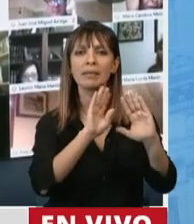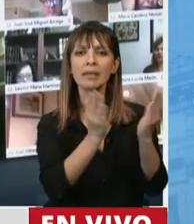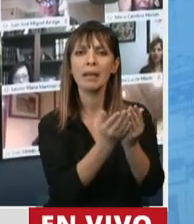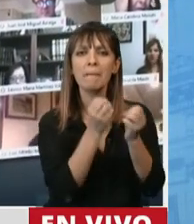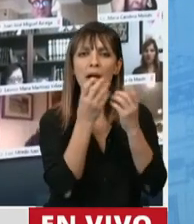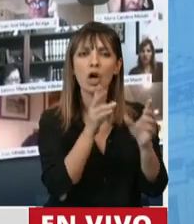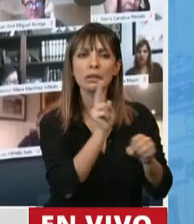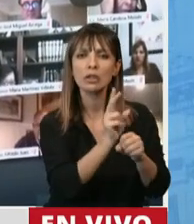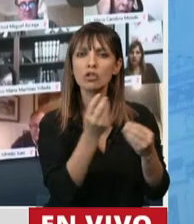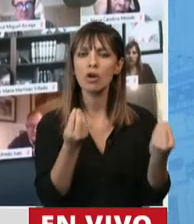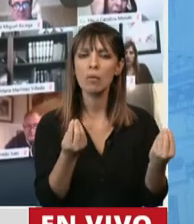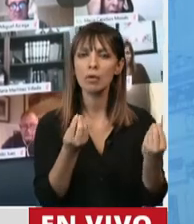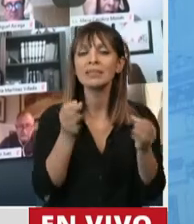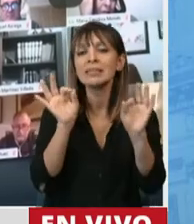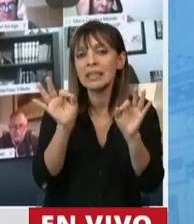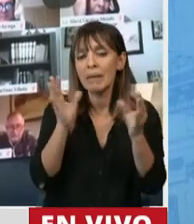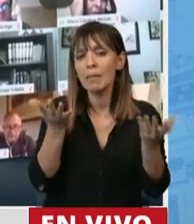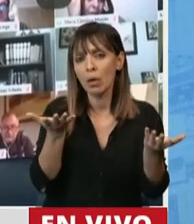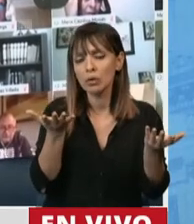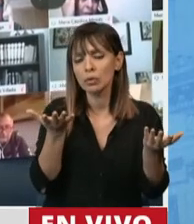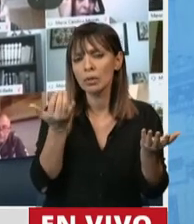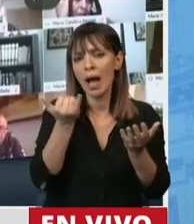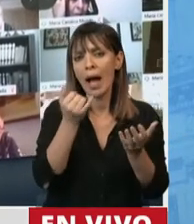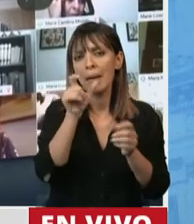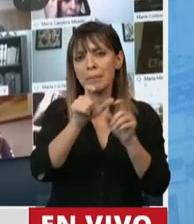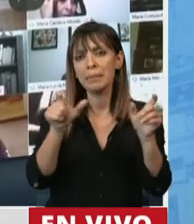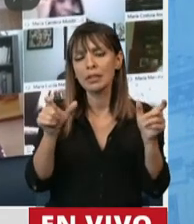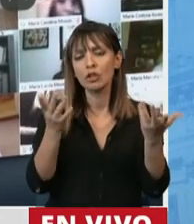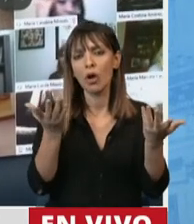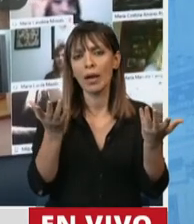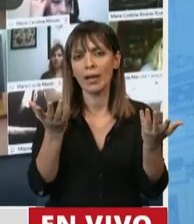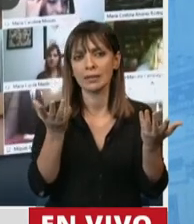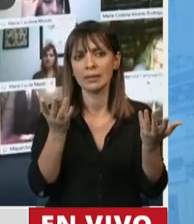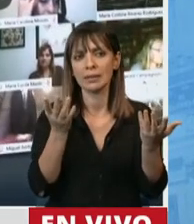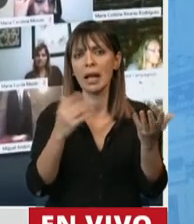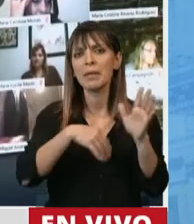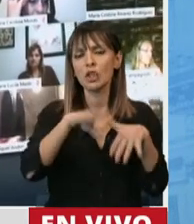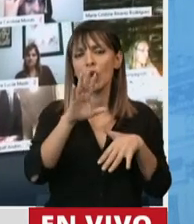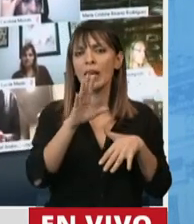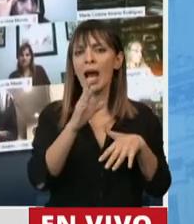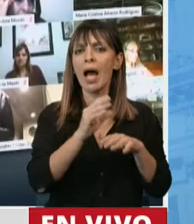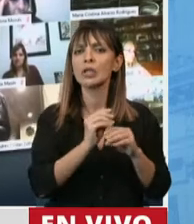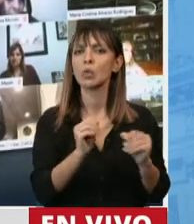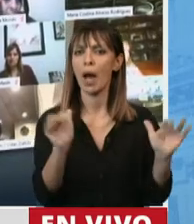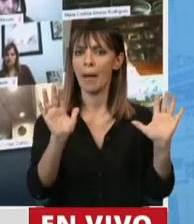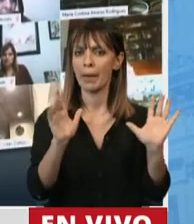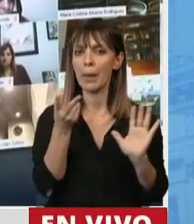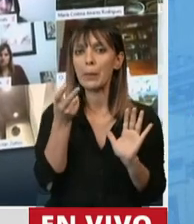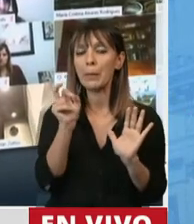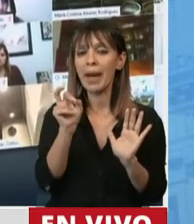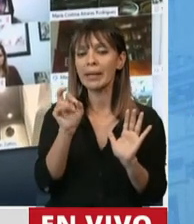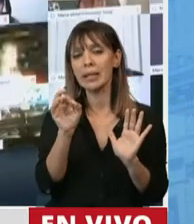que el 80% de los pacientes tienen una forma leve de enfermedad. Sabemos que el otro 20%,